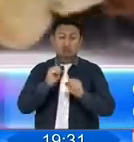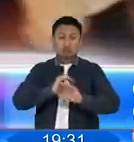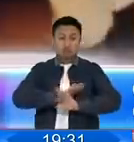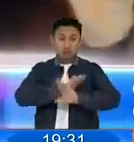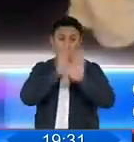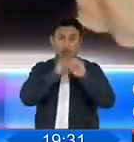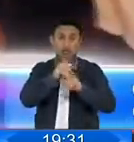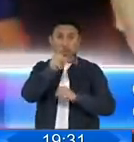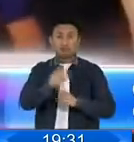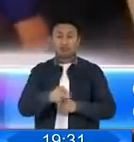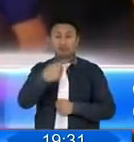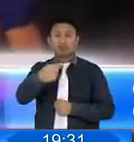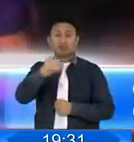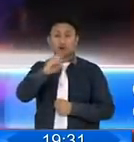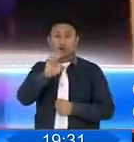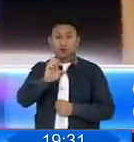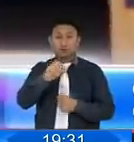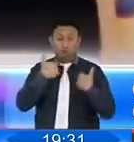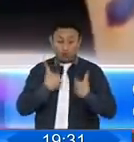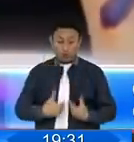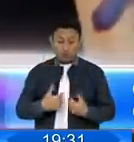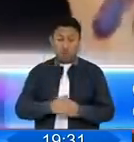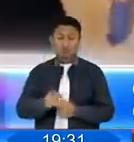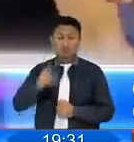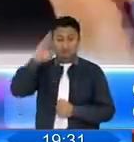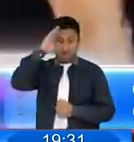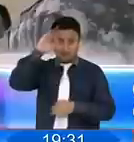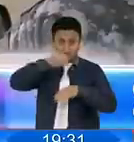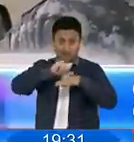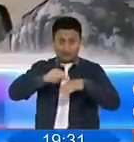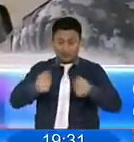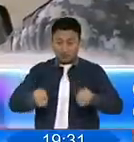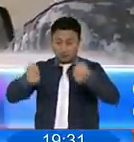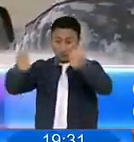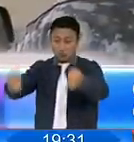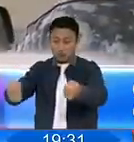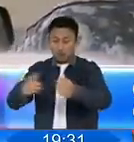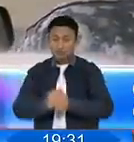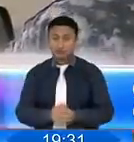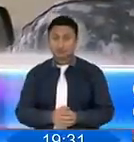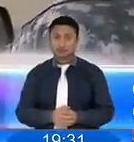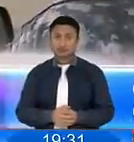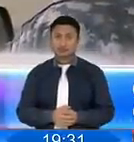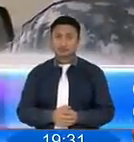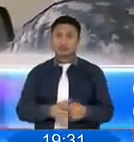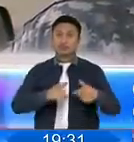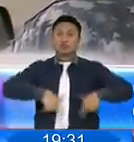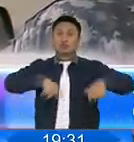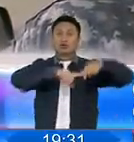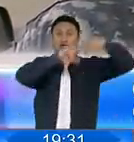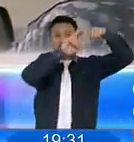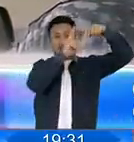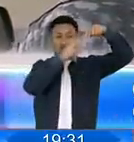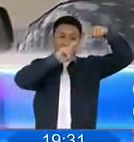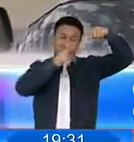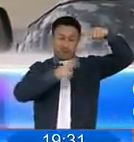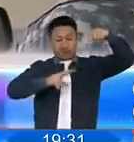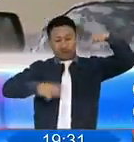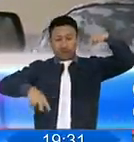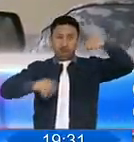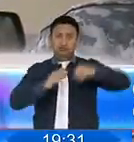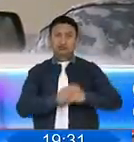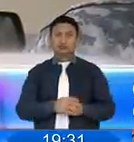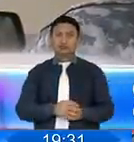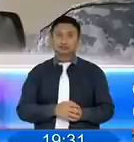GOE entregaron los restos a medicina legal. En un terreno irregular, caída semivertical, es un